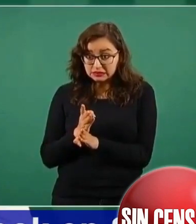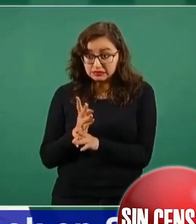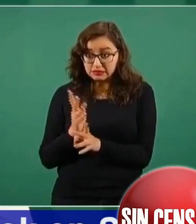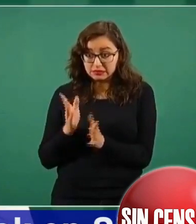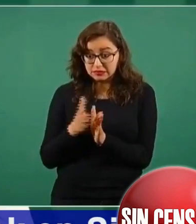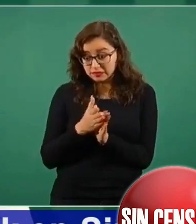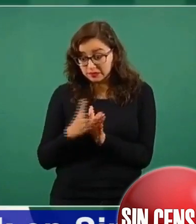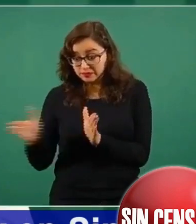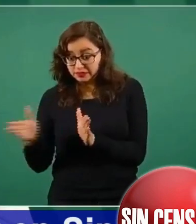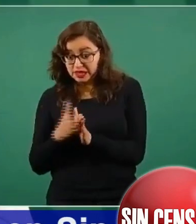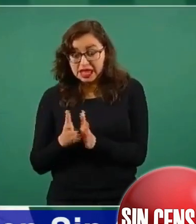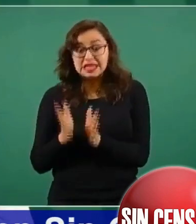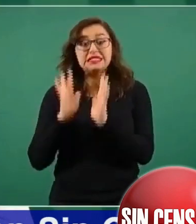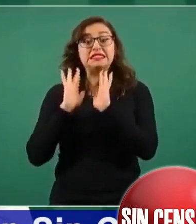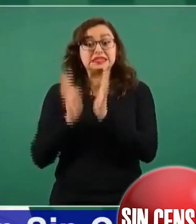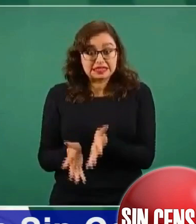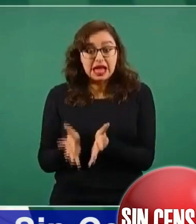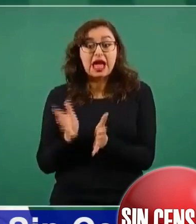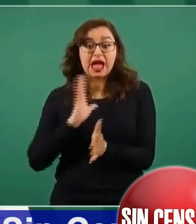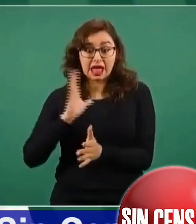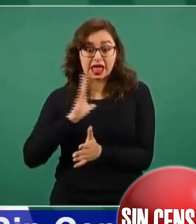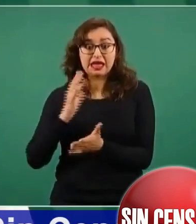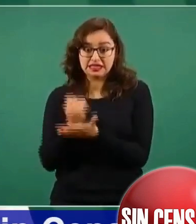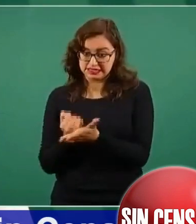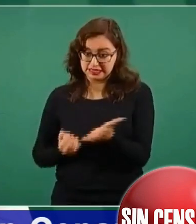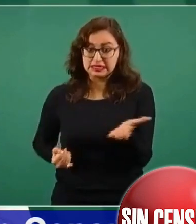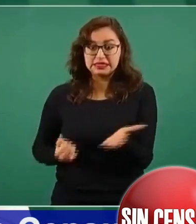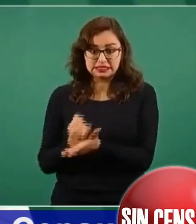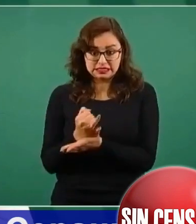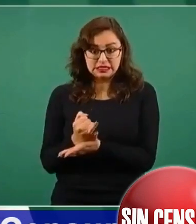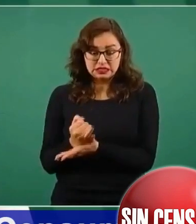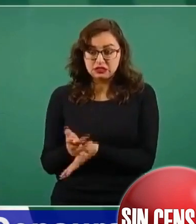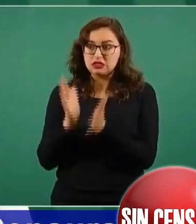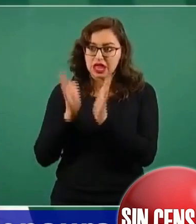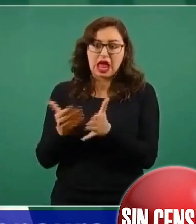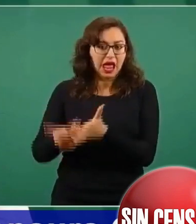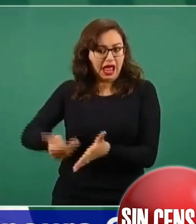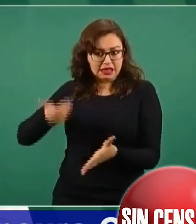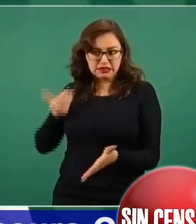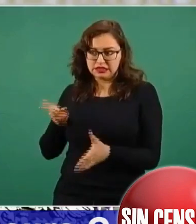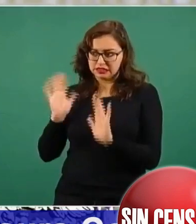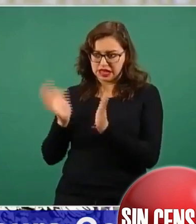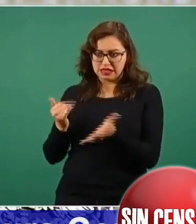penal que ya el legislador decidió darle esa modalidad.